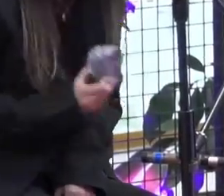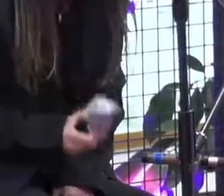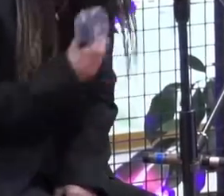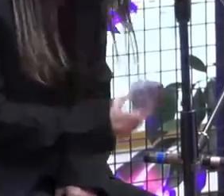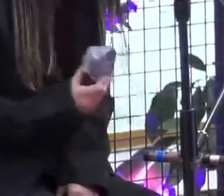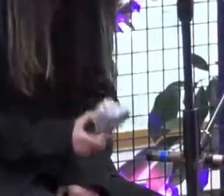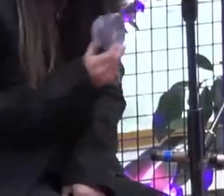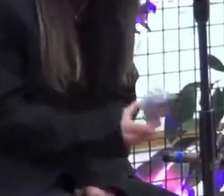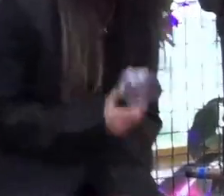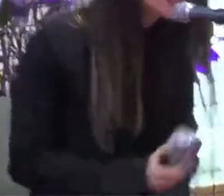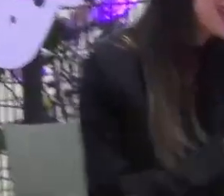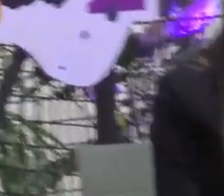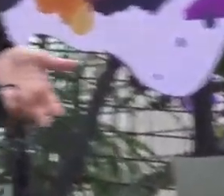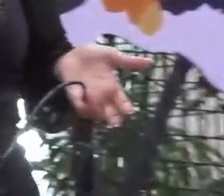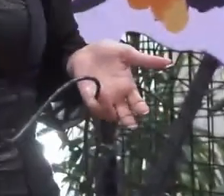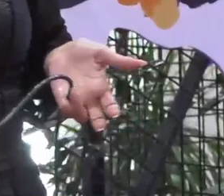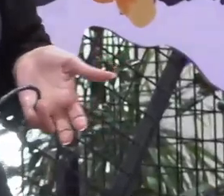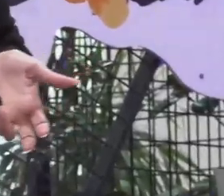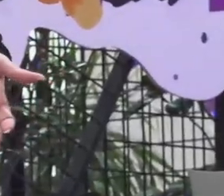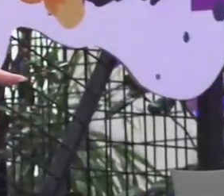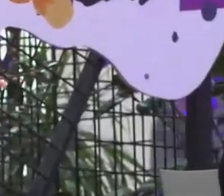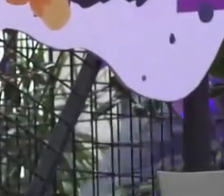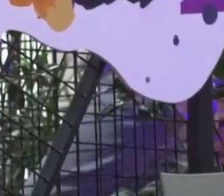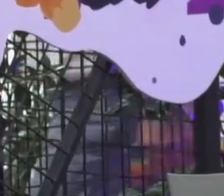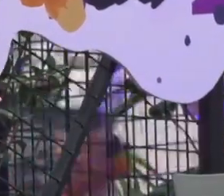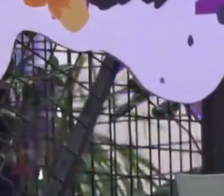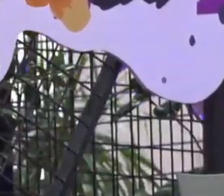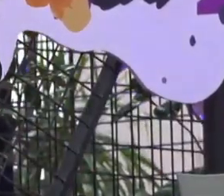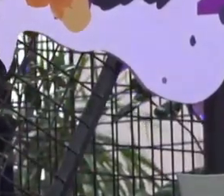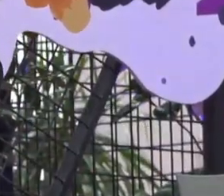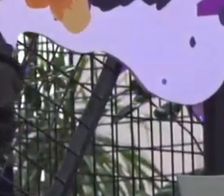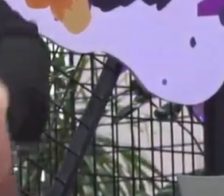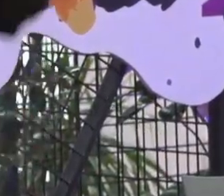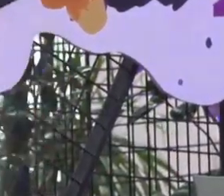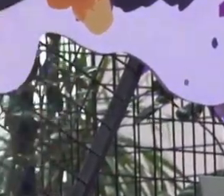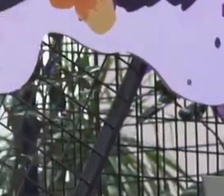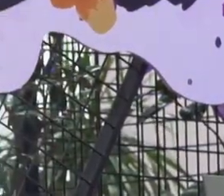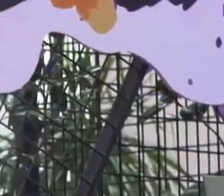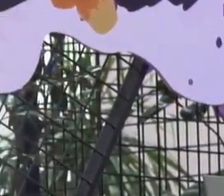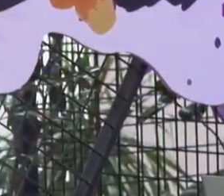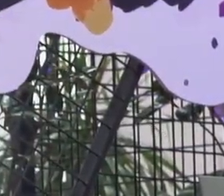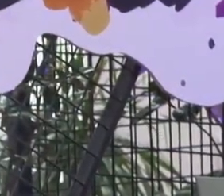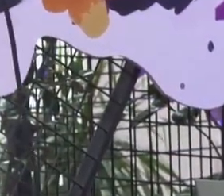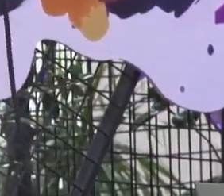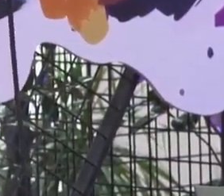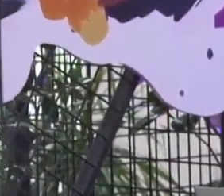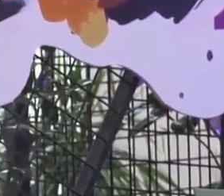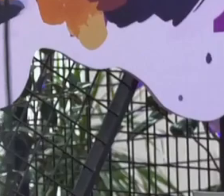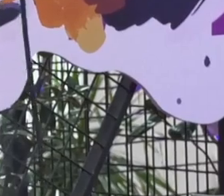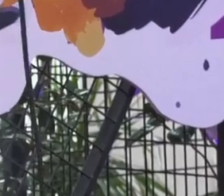a ella yo vendí a poder ser puedes airoso